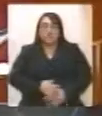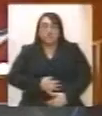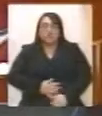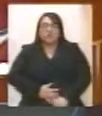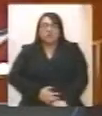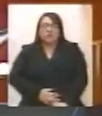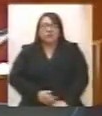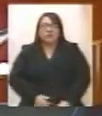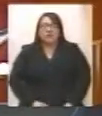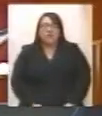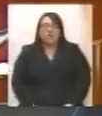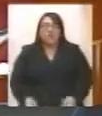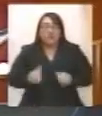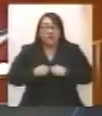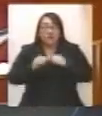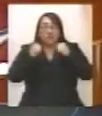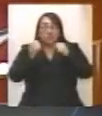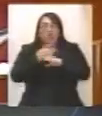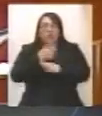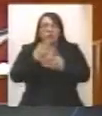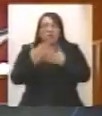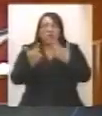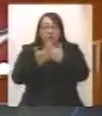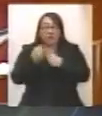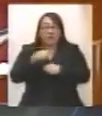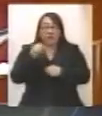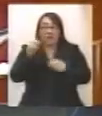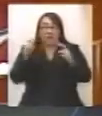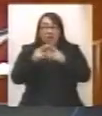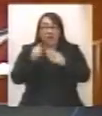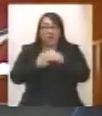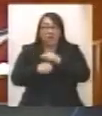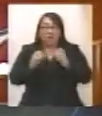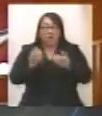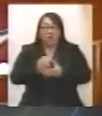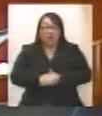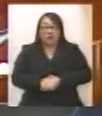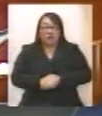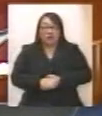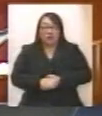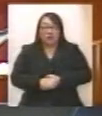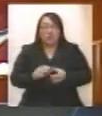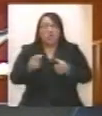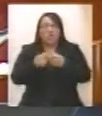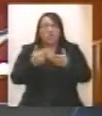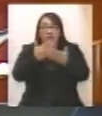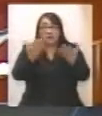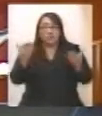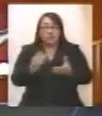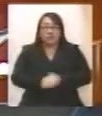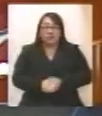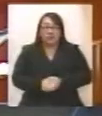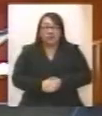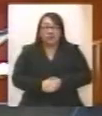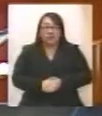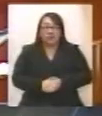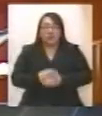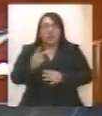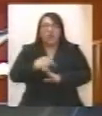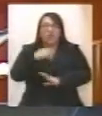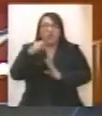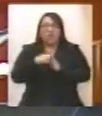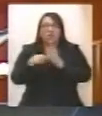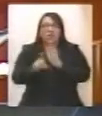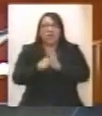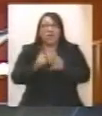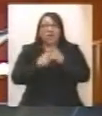Para seguir luchando contra el terrorismo, se encuentra en este Parlamento, colegas congresistas, el proyecto de ley